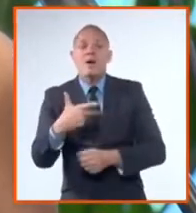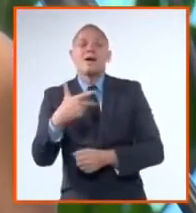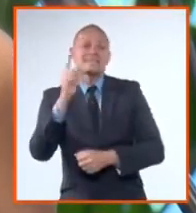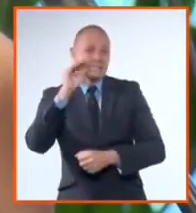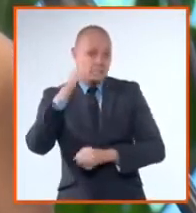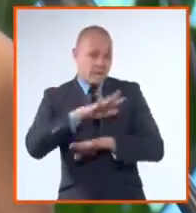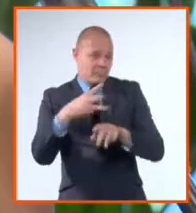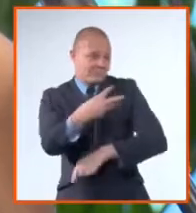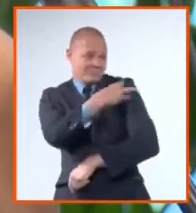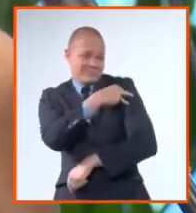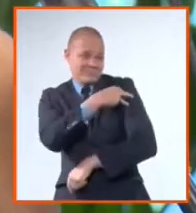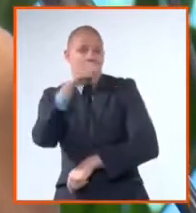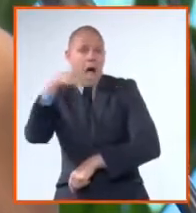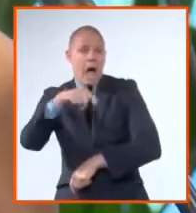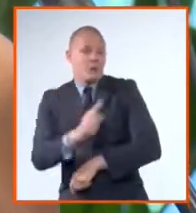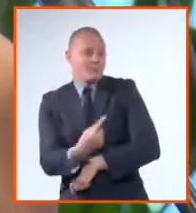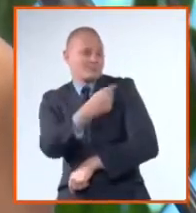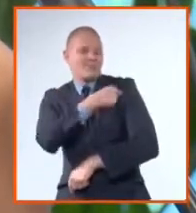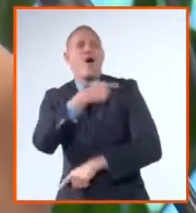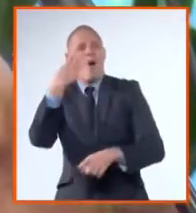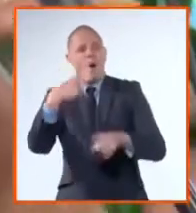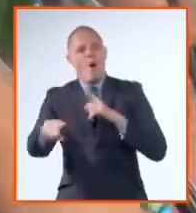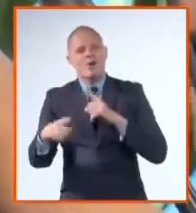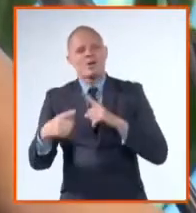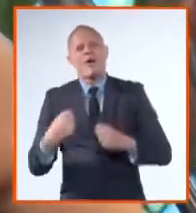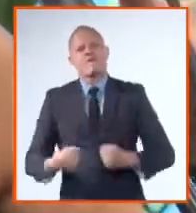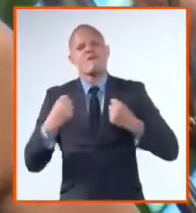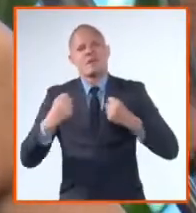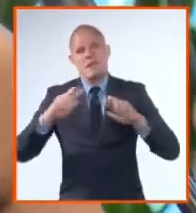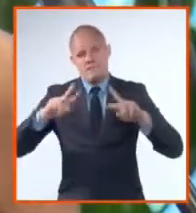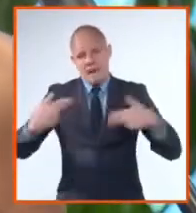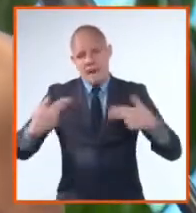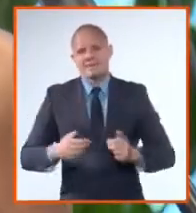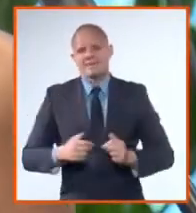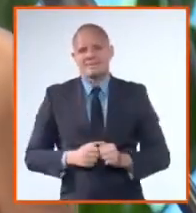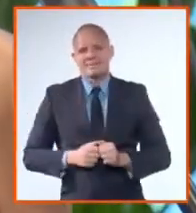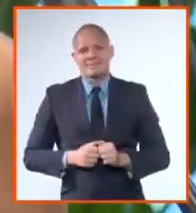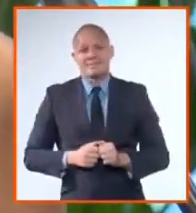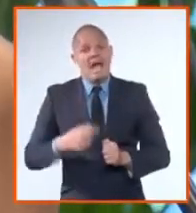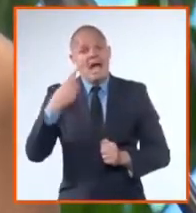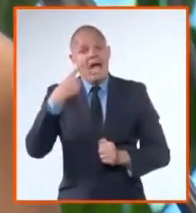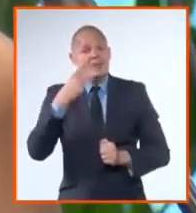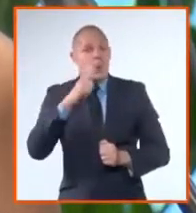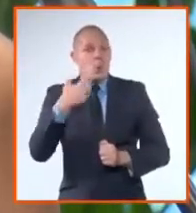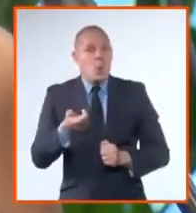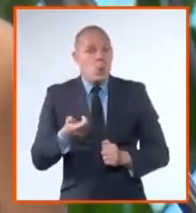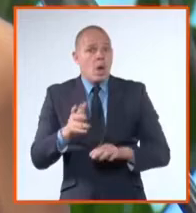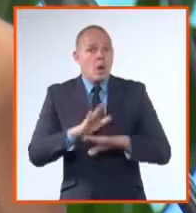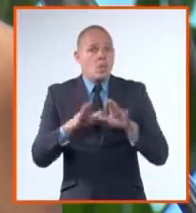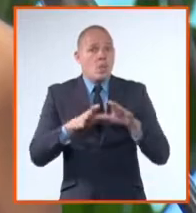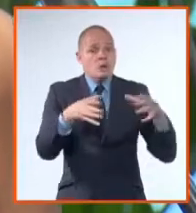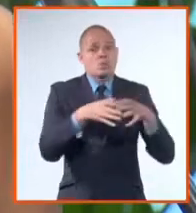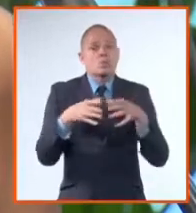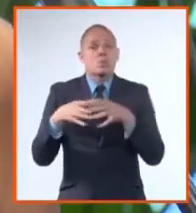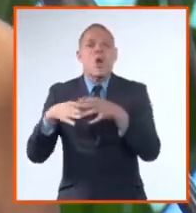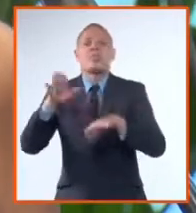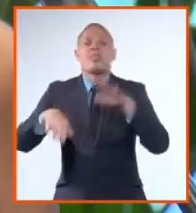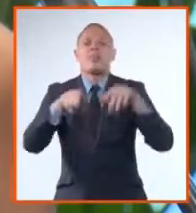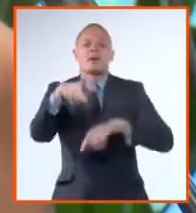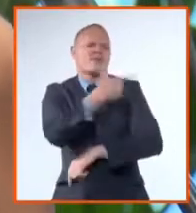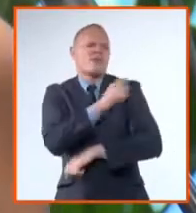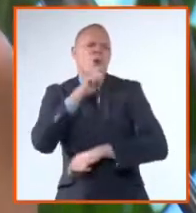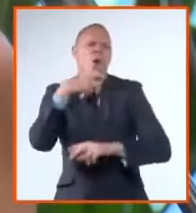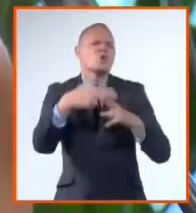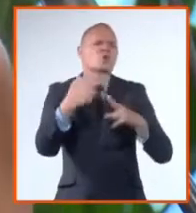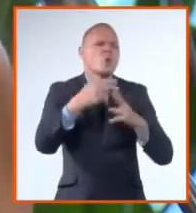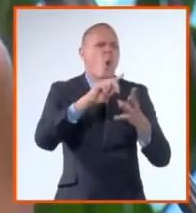ver si definitivamente se hizo una propuesta de cuáles son los grupos prioritarios, hay que ver cuál es la vacuna, cuál es la combinación, cuál es el intervalo óptimo.